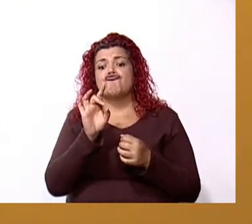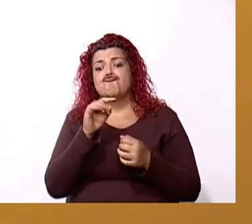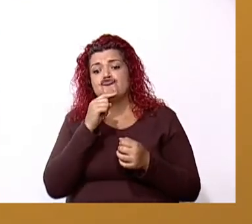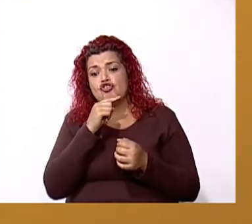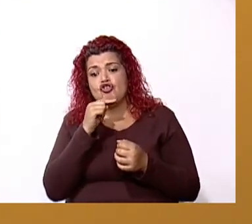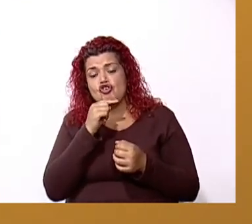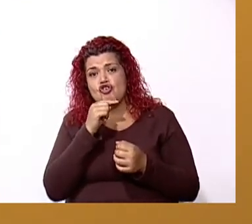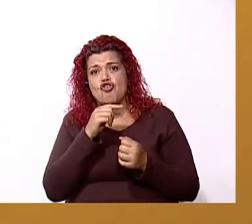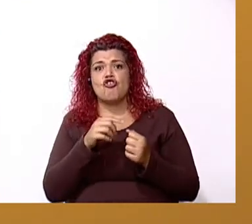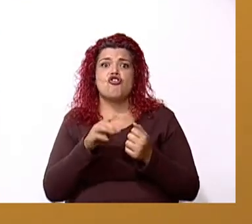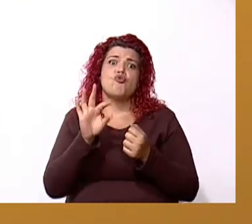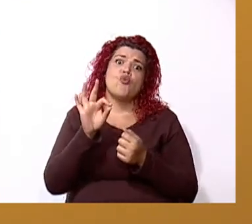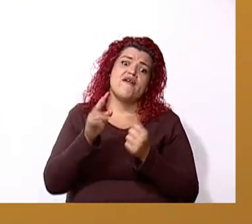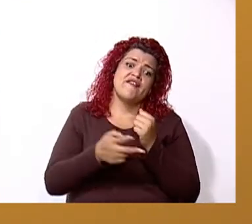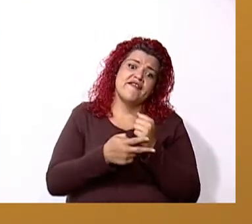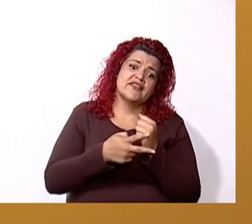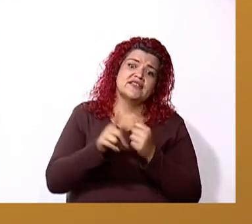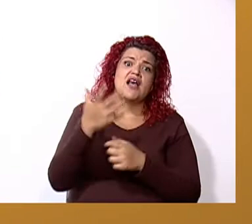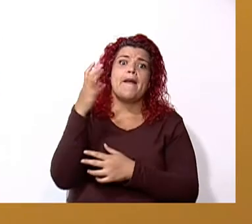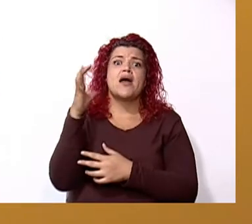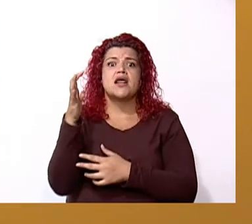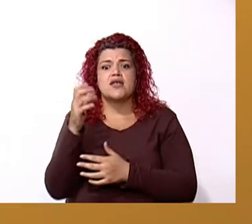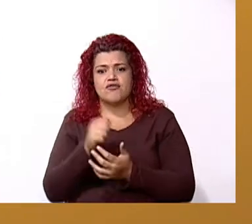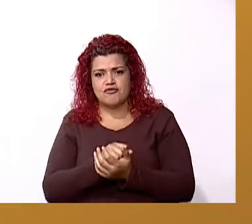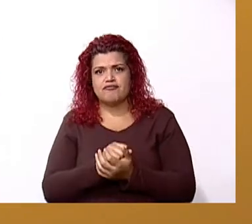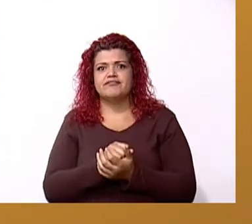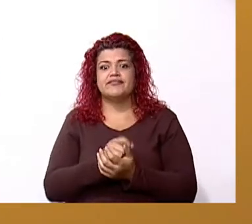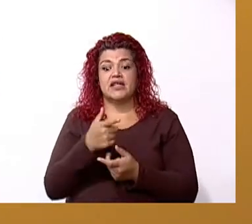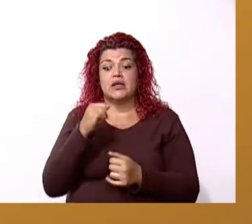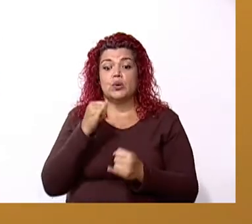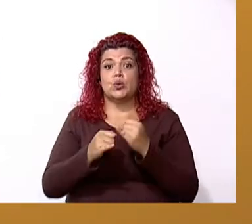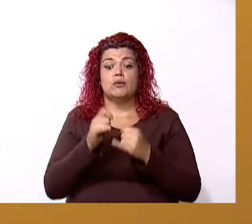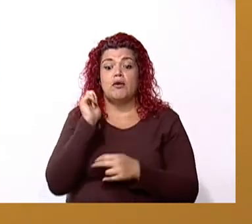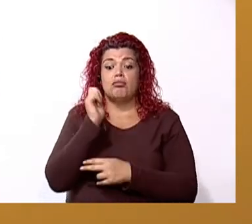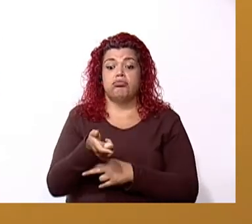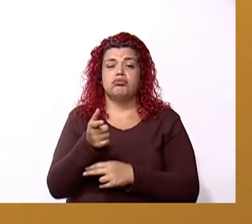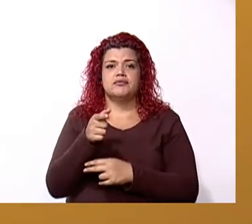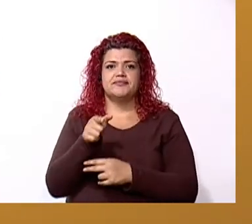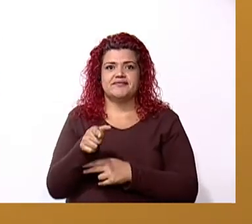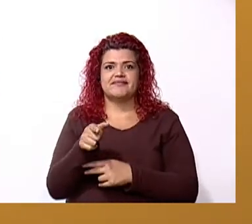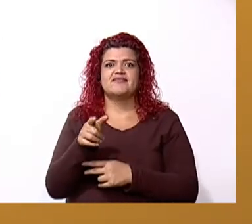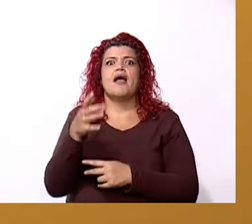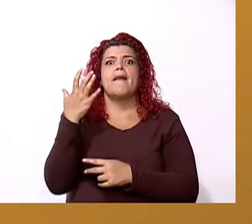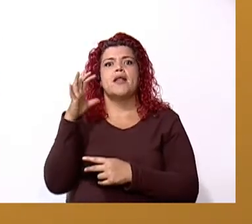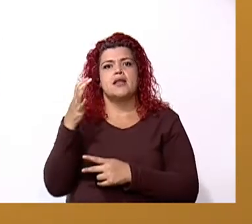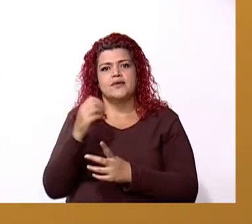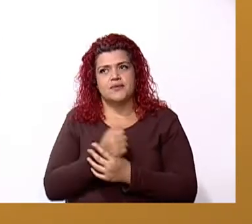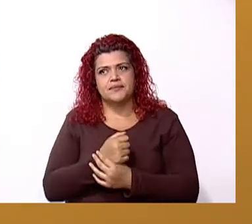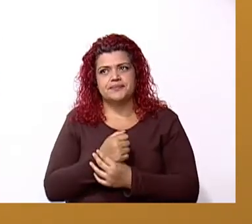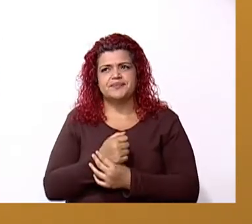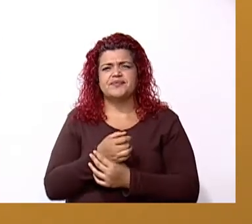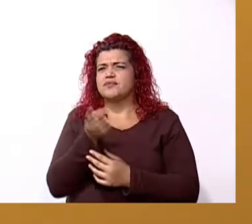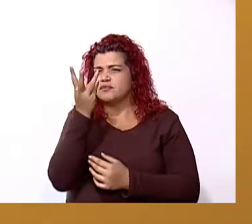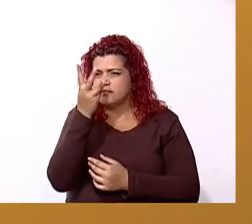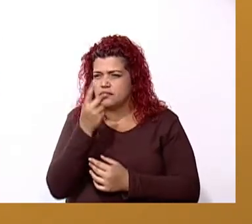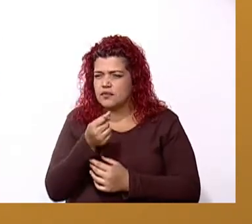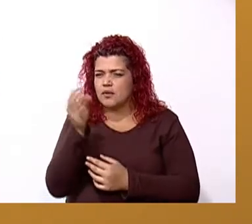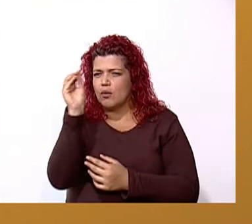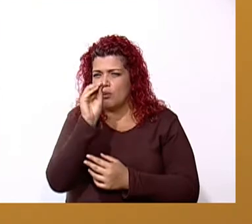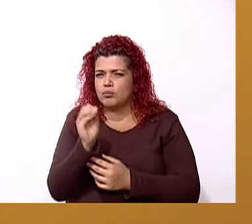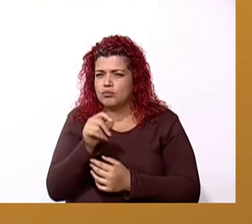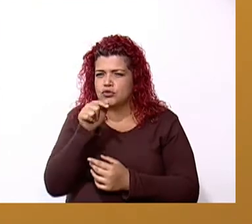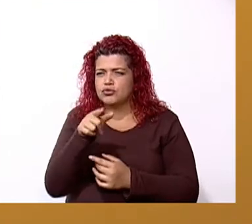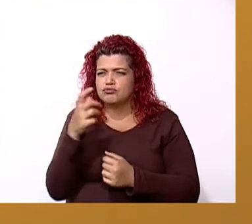9 veces en el amarillo. Y en este último tiró y él obtiene amarillo. ¿Cuántos puntos